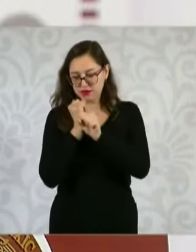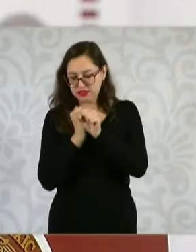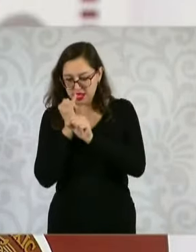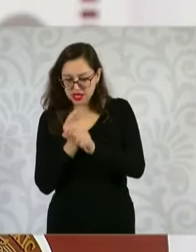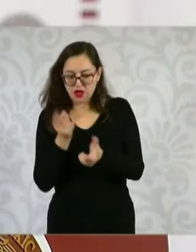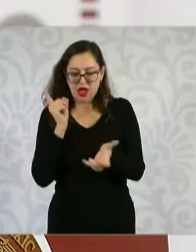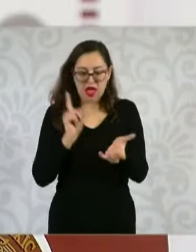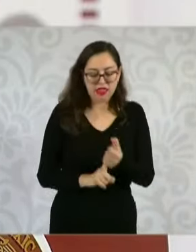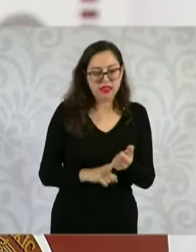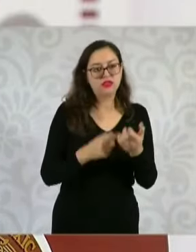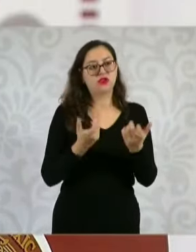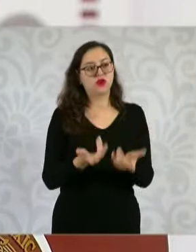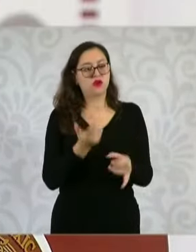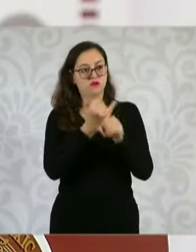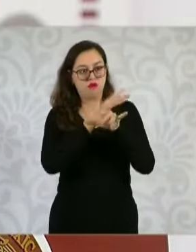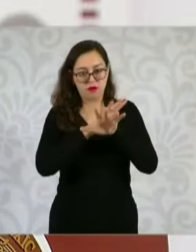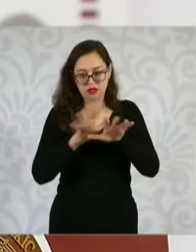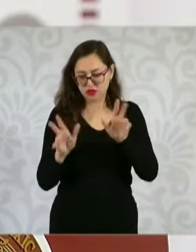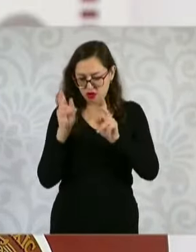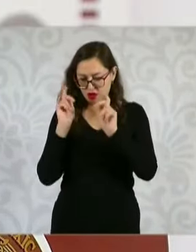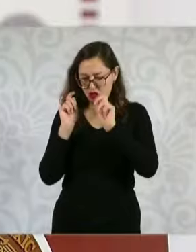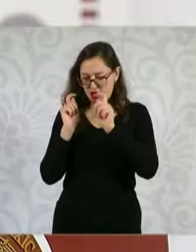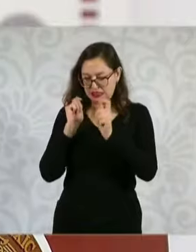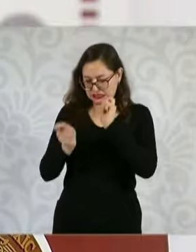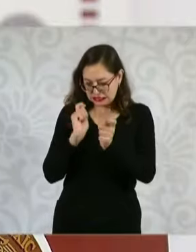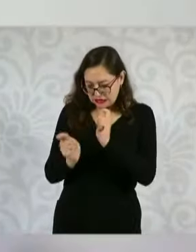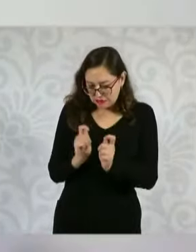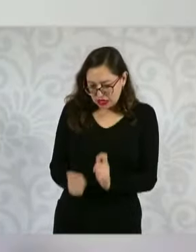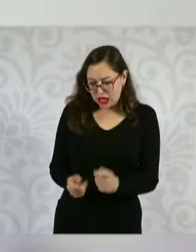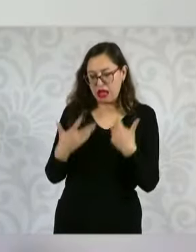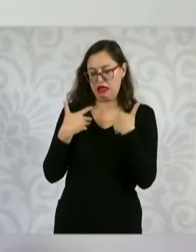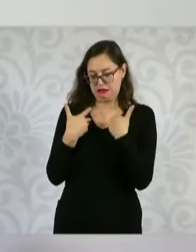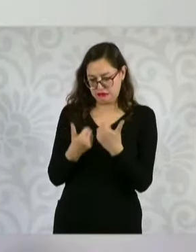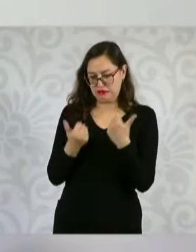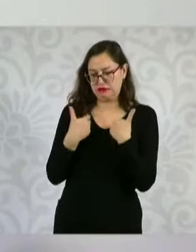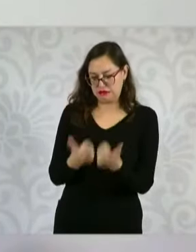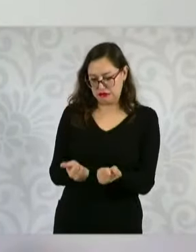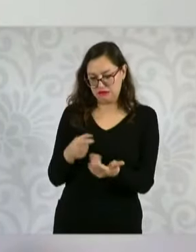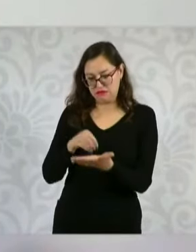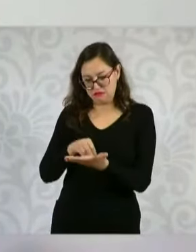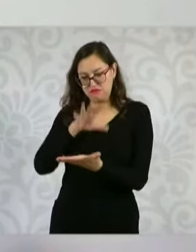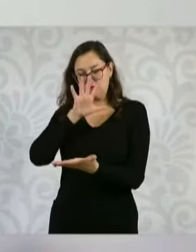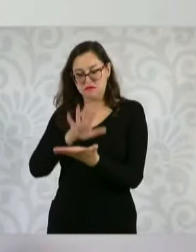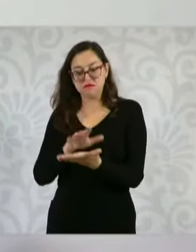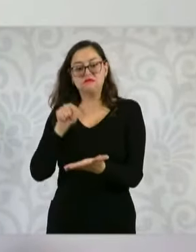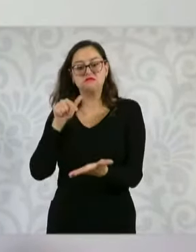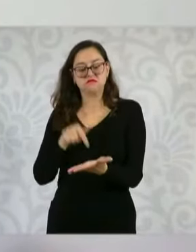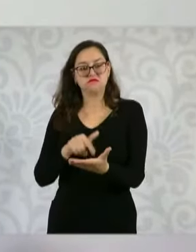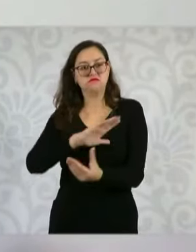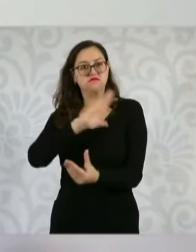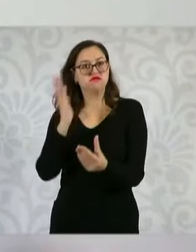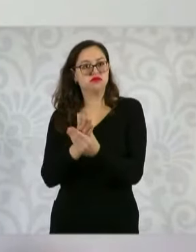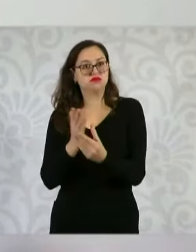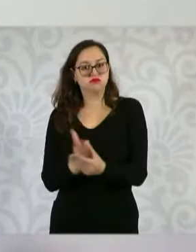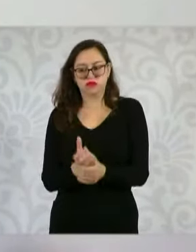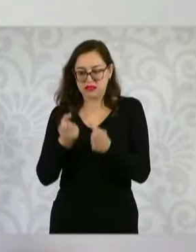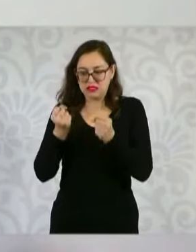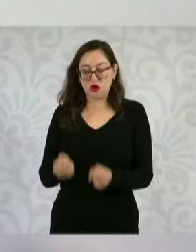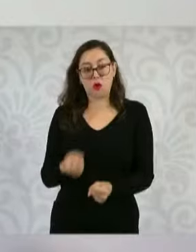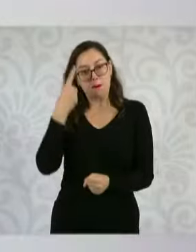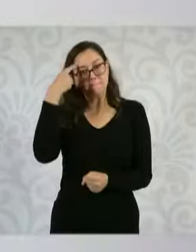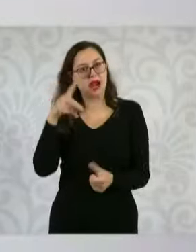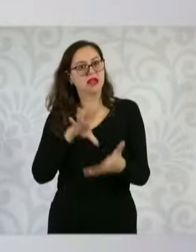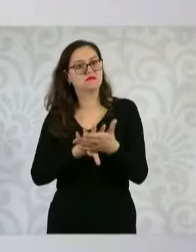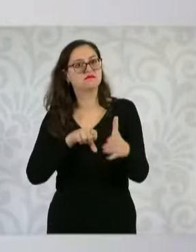al crimen organizado lo que acabamos de ver en Chilpancingo demuestra